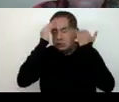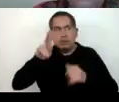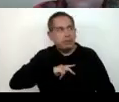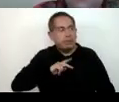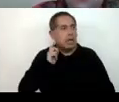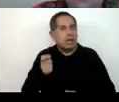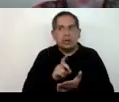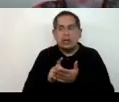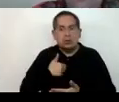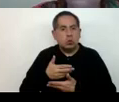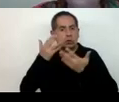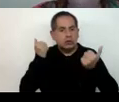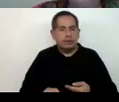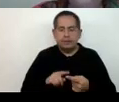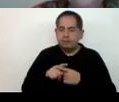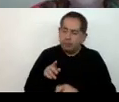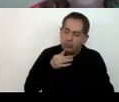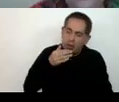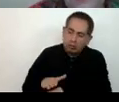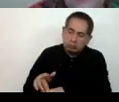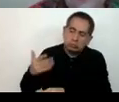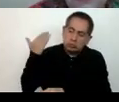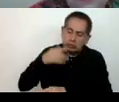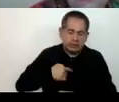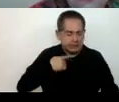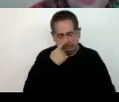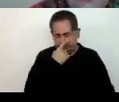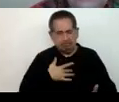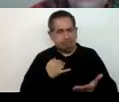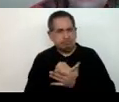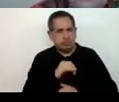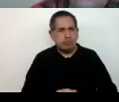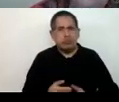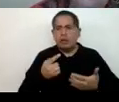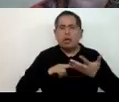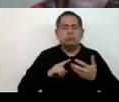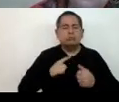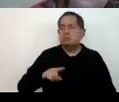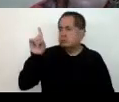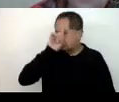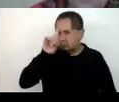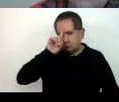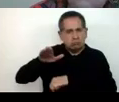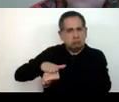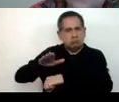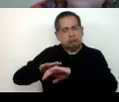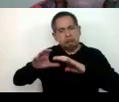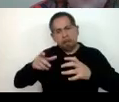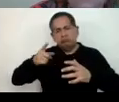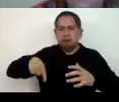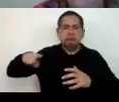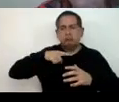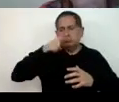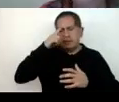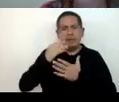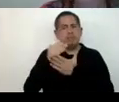y consentimiento informado y cuáles serían las recomendaciones más puntuales en nuestro país para erradicar esta